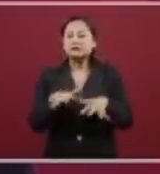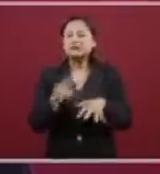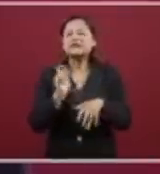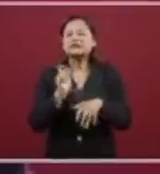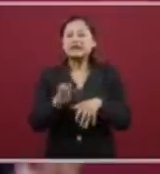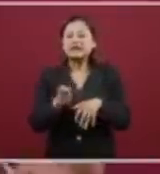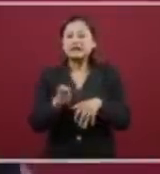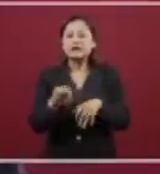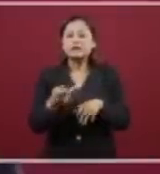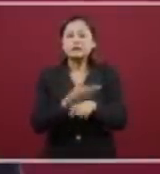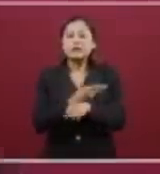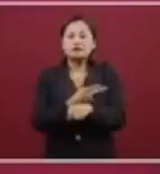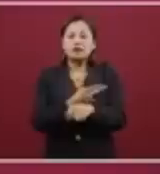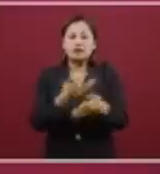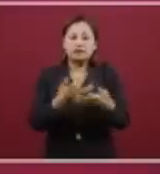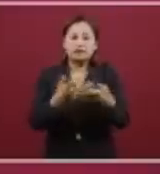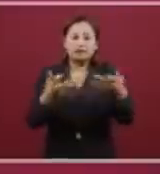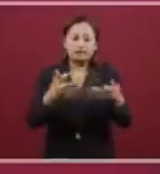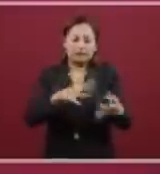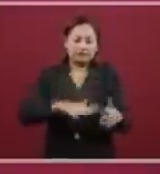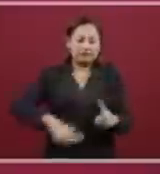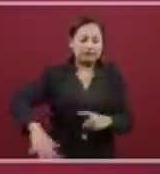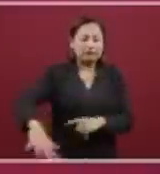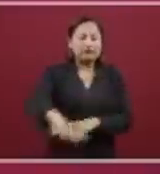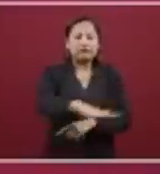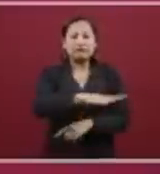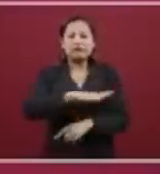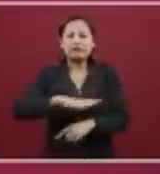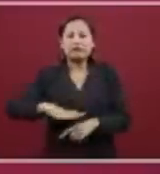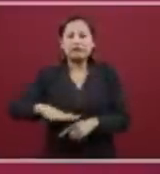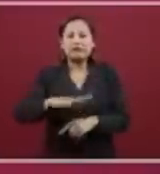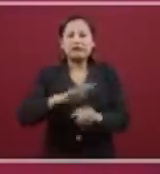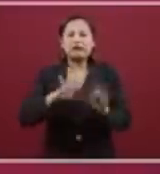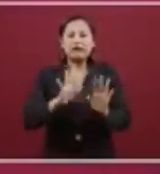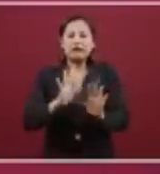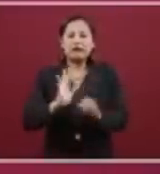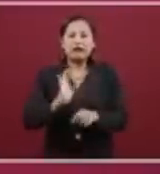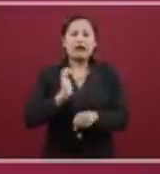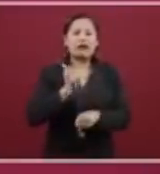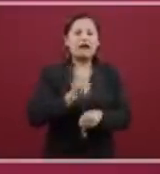de los terrenos querían hacer una especie de santafé